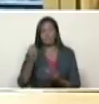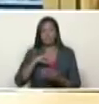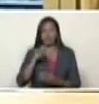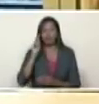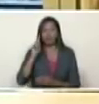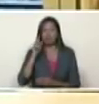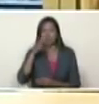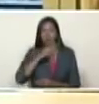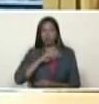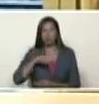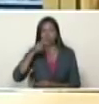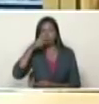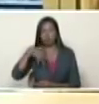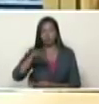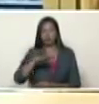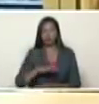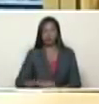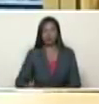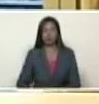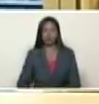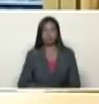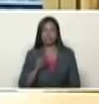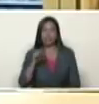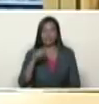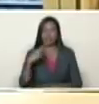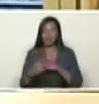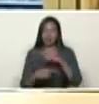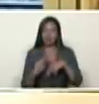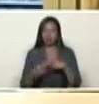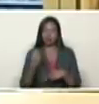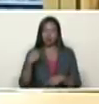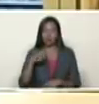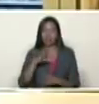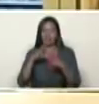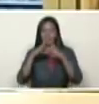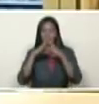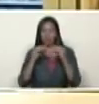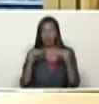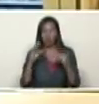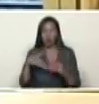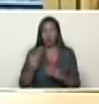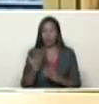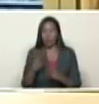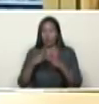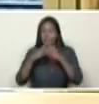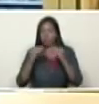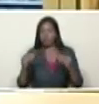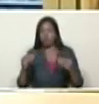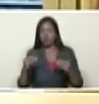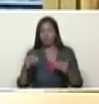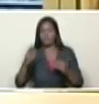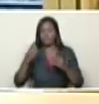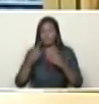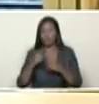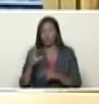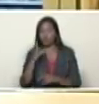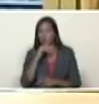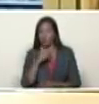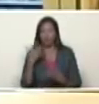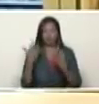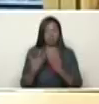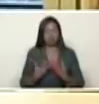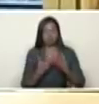necesita nuestro pueblo, porque esta revolución lo tiene todo y lo puede todo, y no habrá guerra